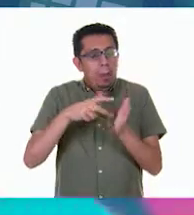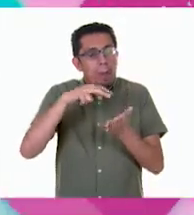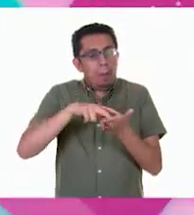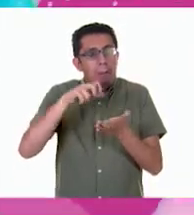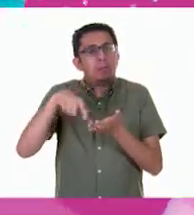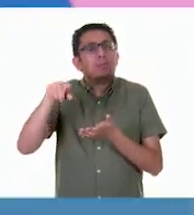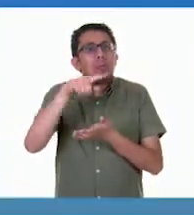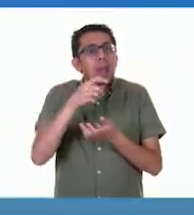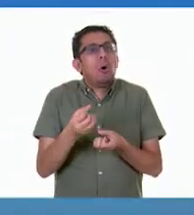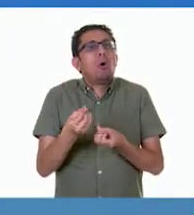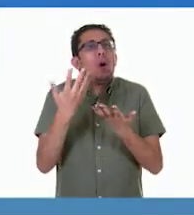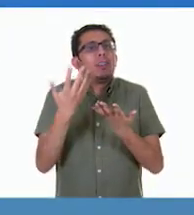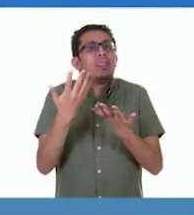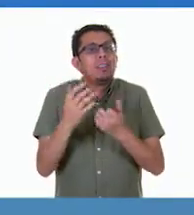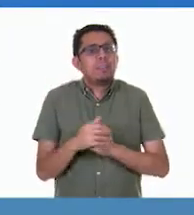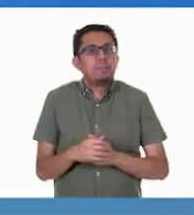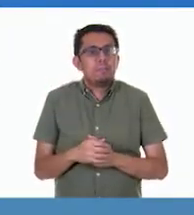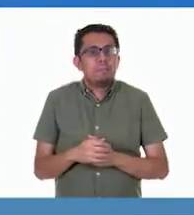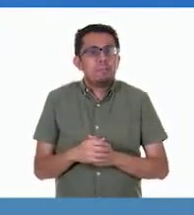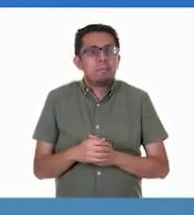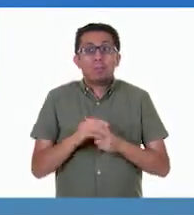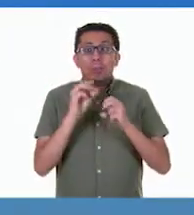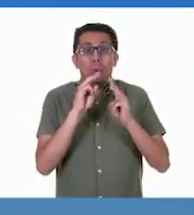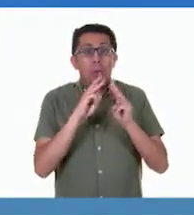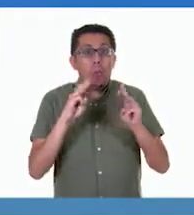respuestas. ¡Guau! ¡Wow!